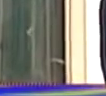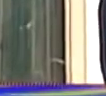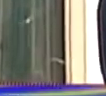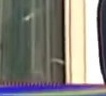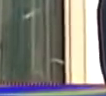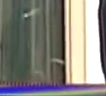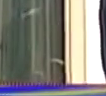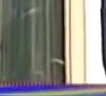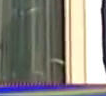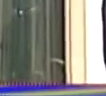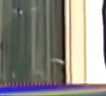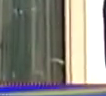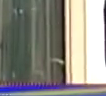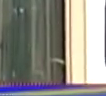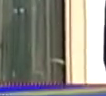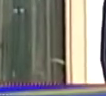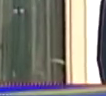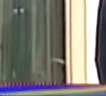empezar,